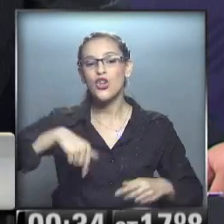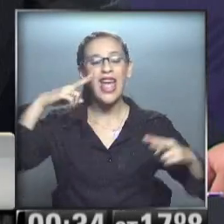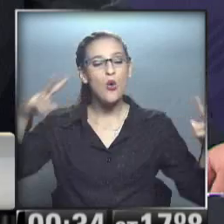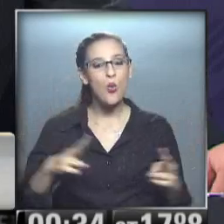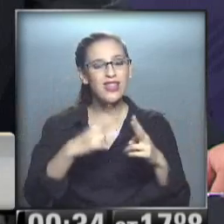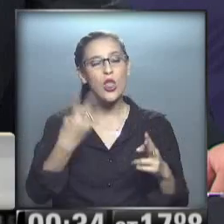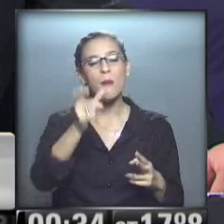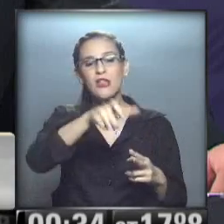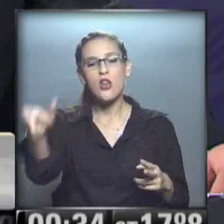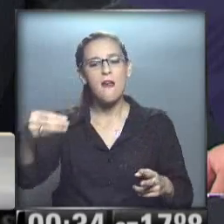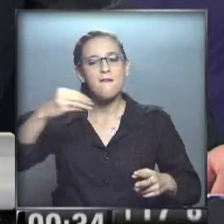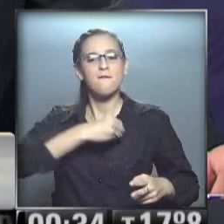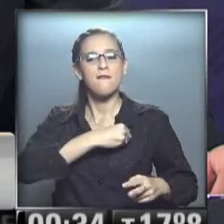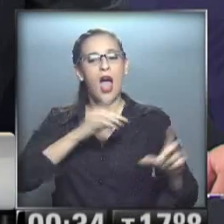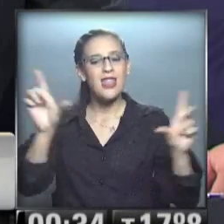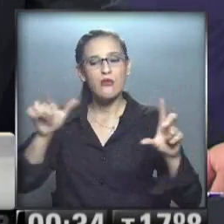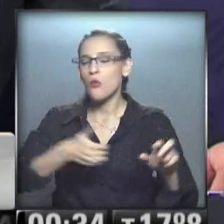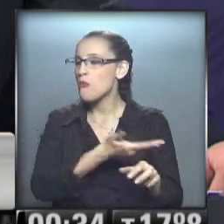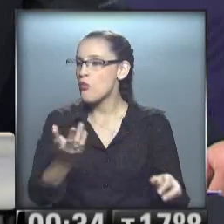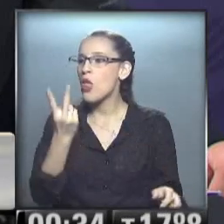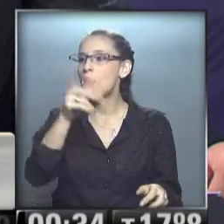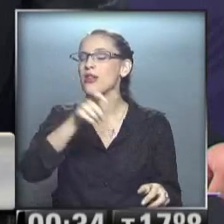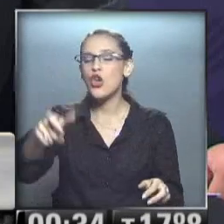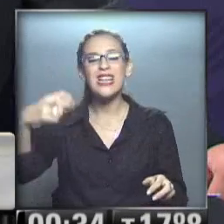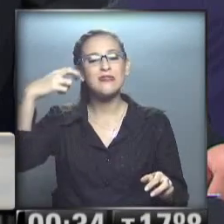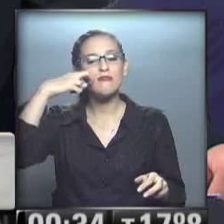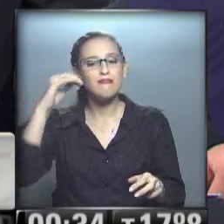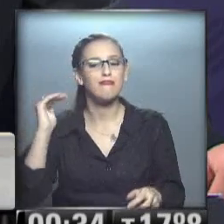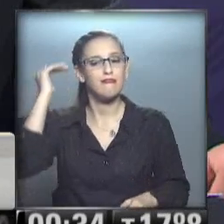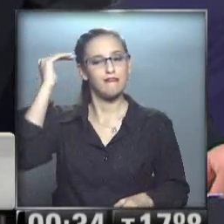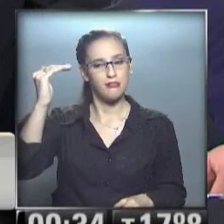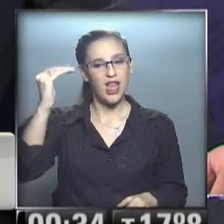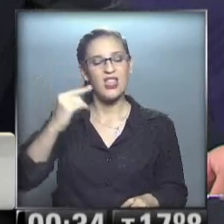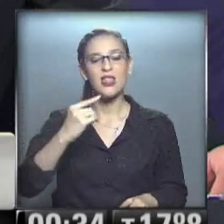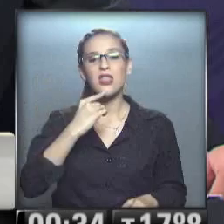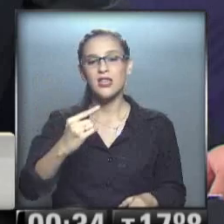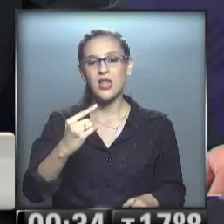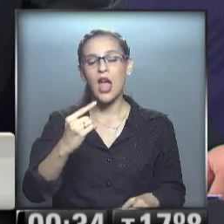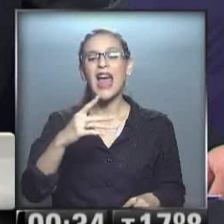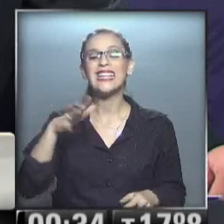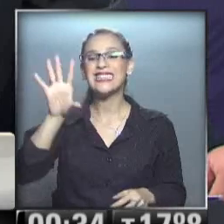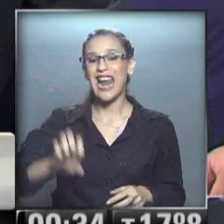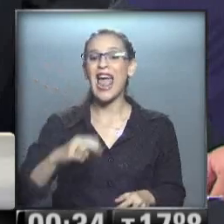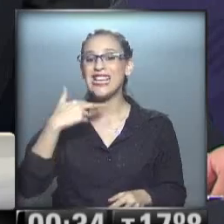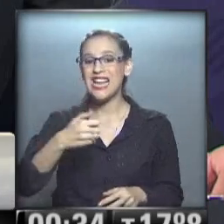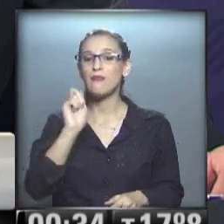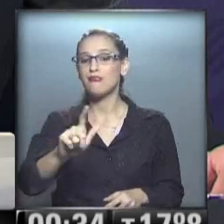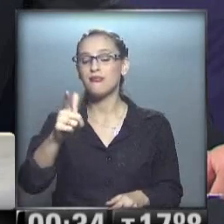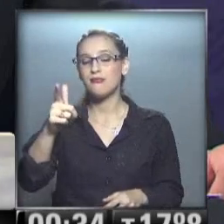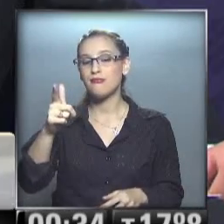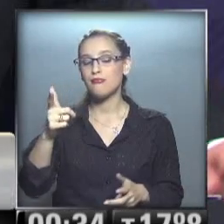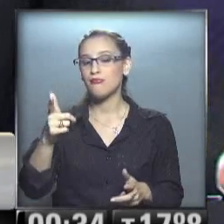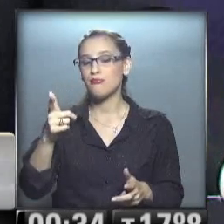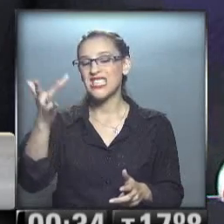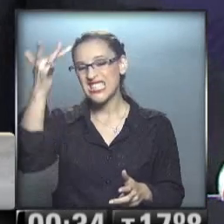fanáticas de la televisión pública, dos señoras, grandes señoras, que decían, somos serratianas y traemos a nuestras hijas que son indianas. Y ahí va la